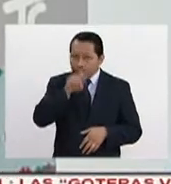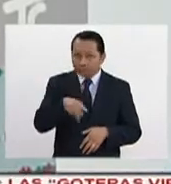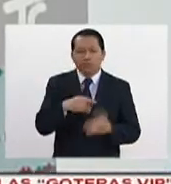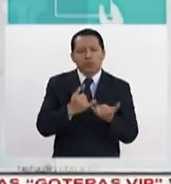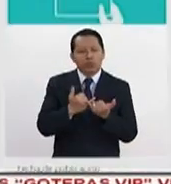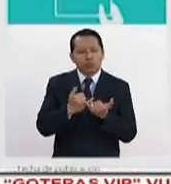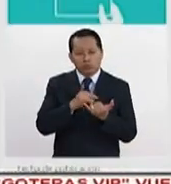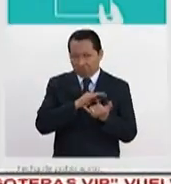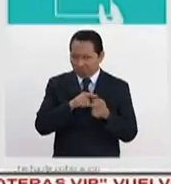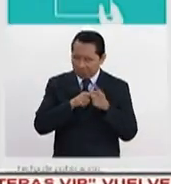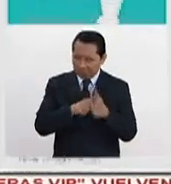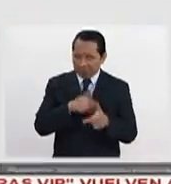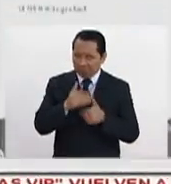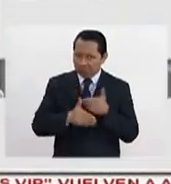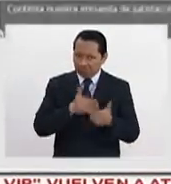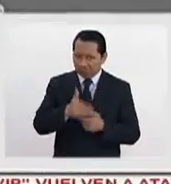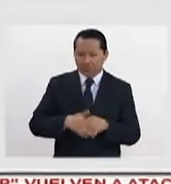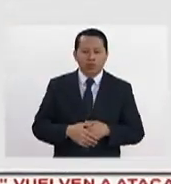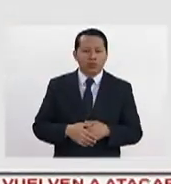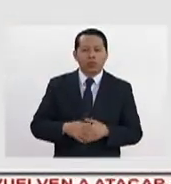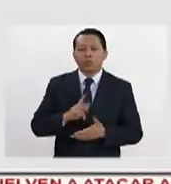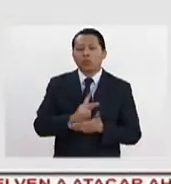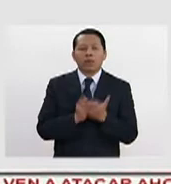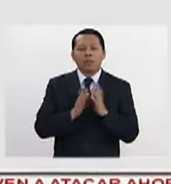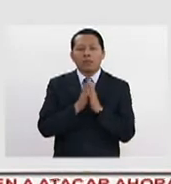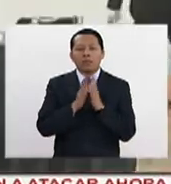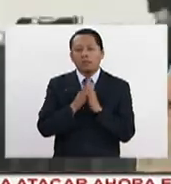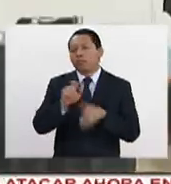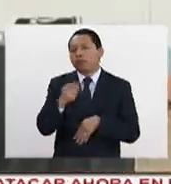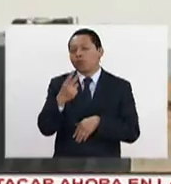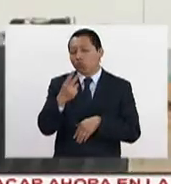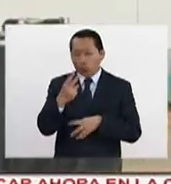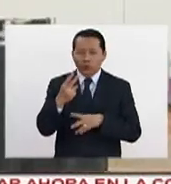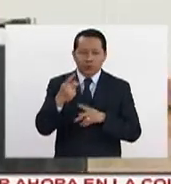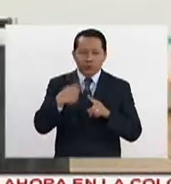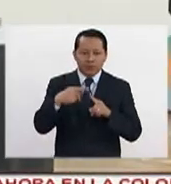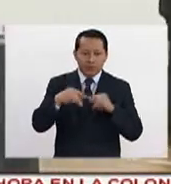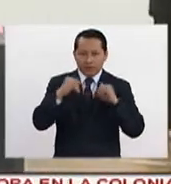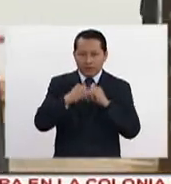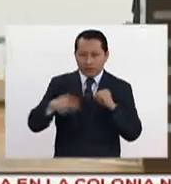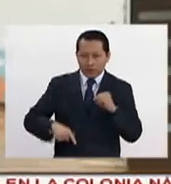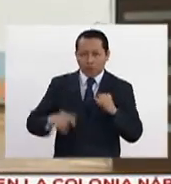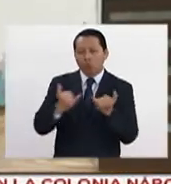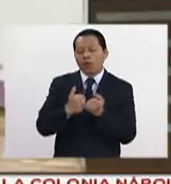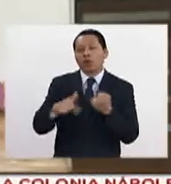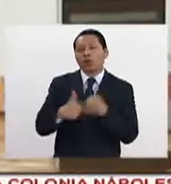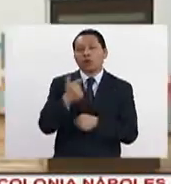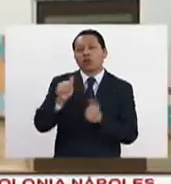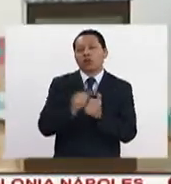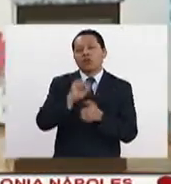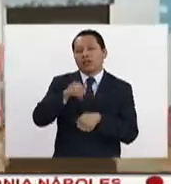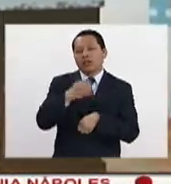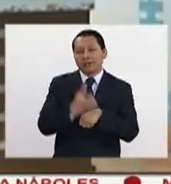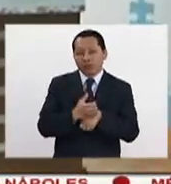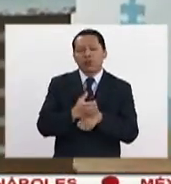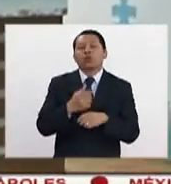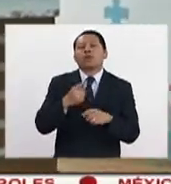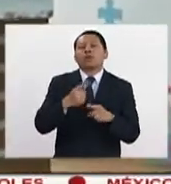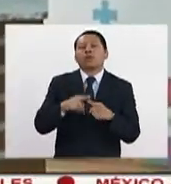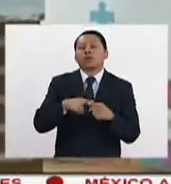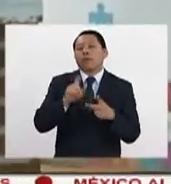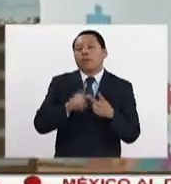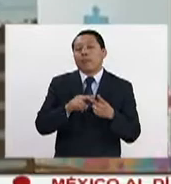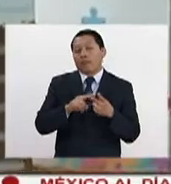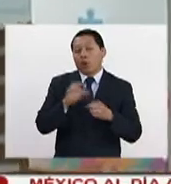actualice. En este programa participan 22 instituciones gubernamentales y 12 confederaciones, cámaras de comercio de la